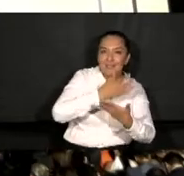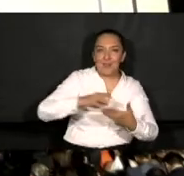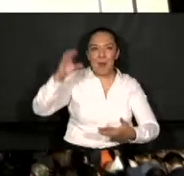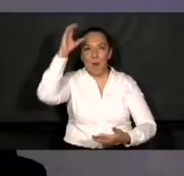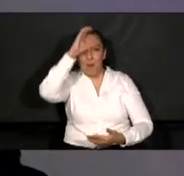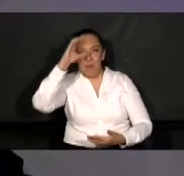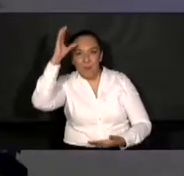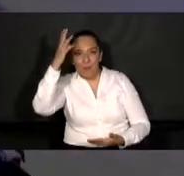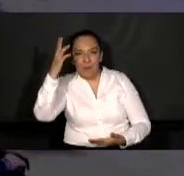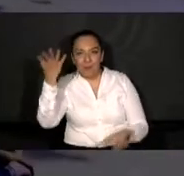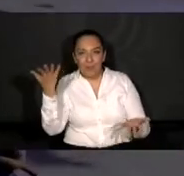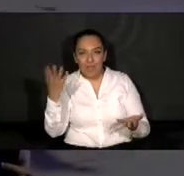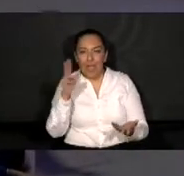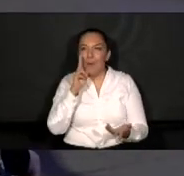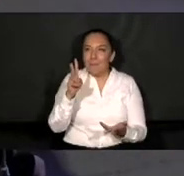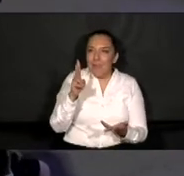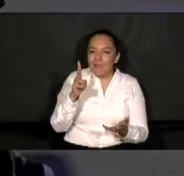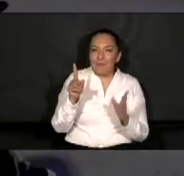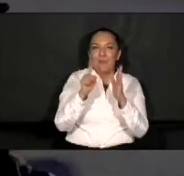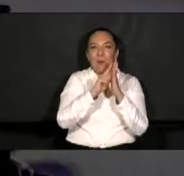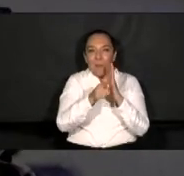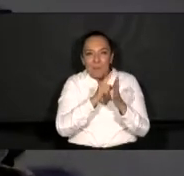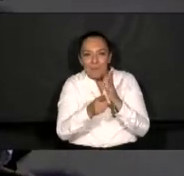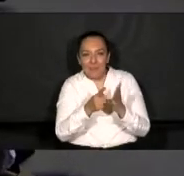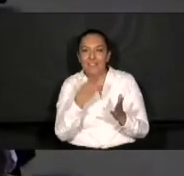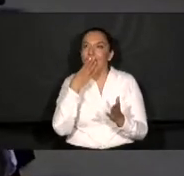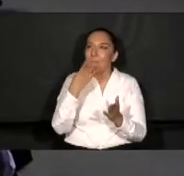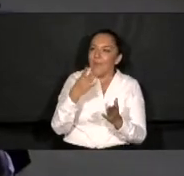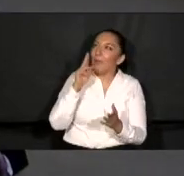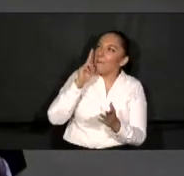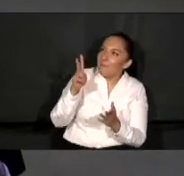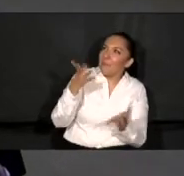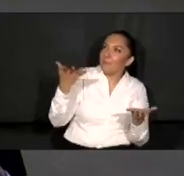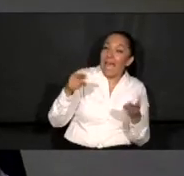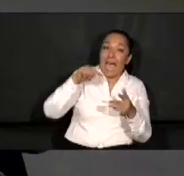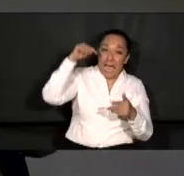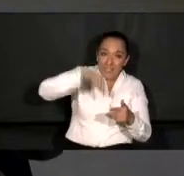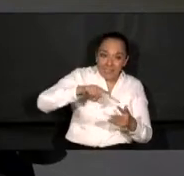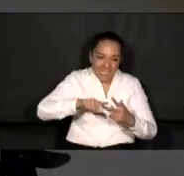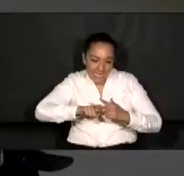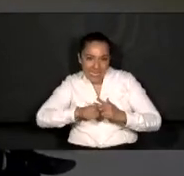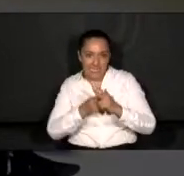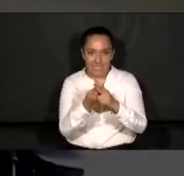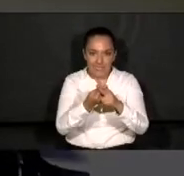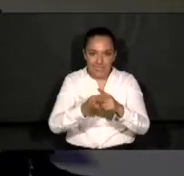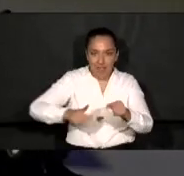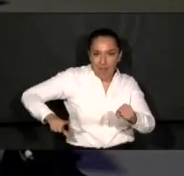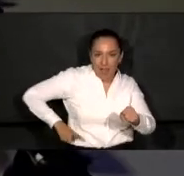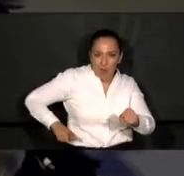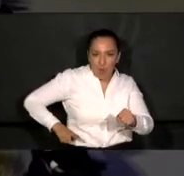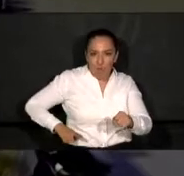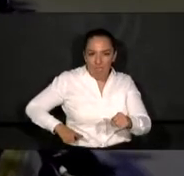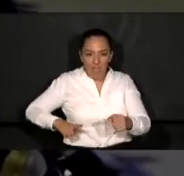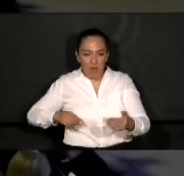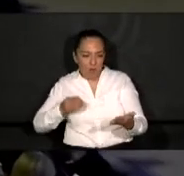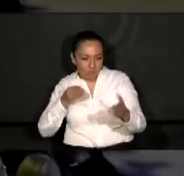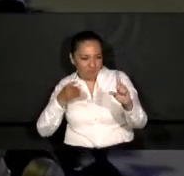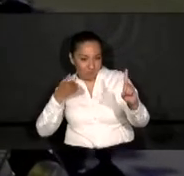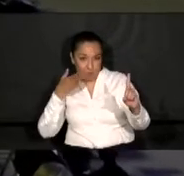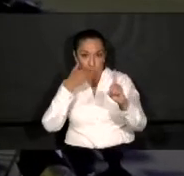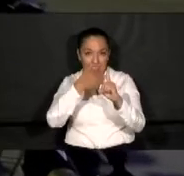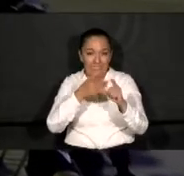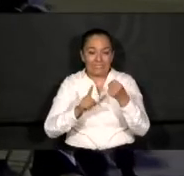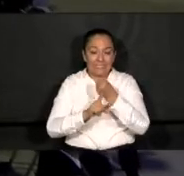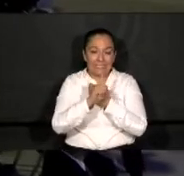convivencia, es aquí. Es aquí que arrancamos una administración con grandes retos y